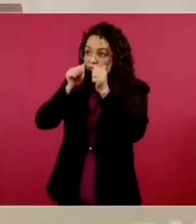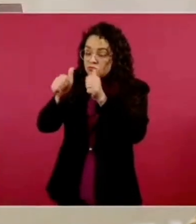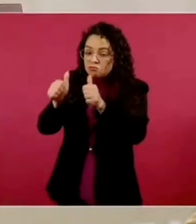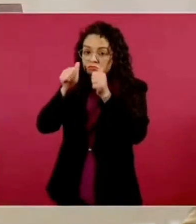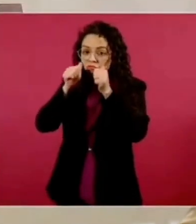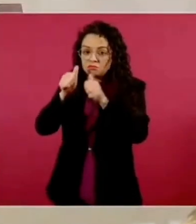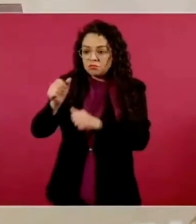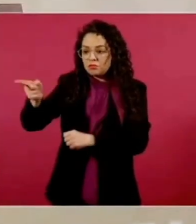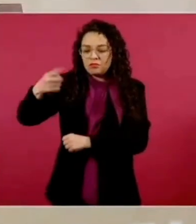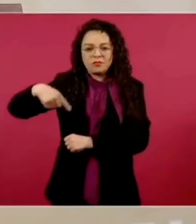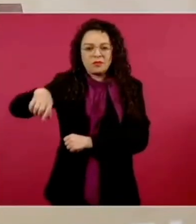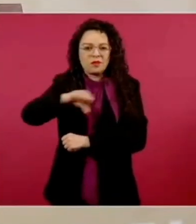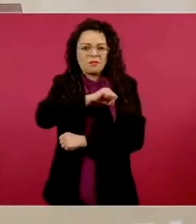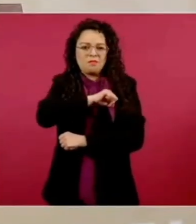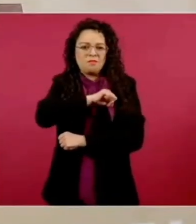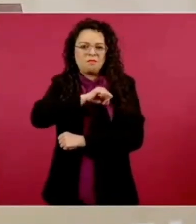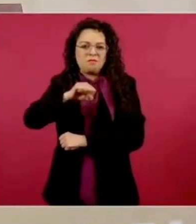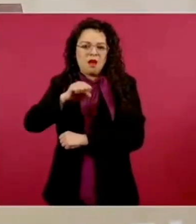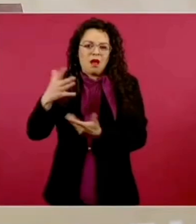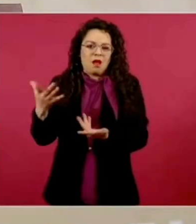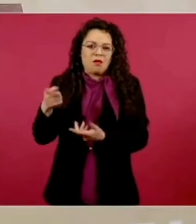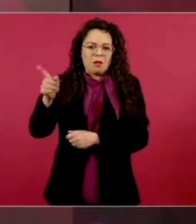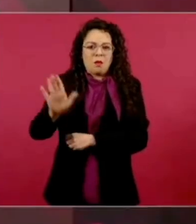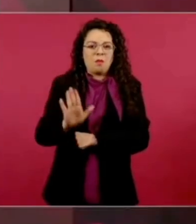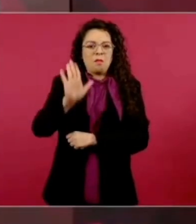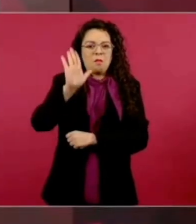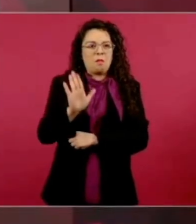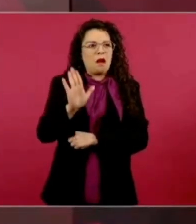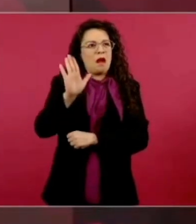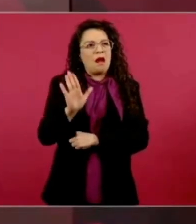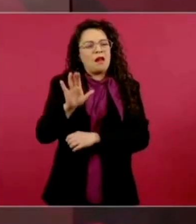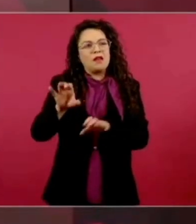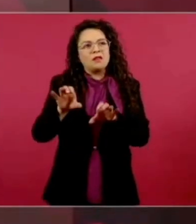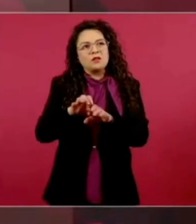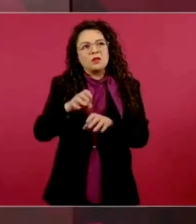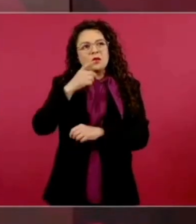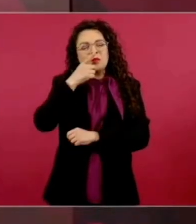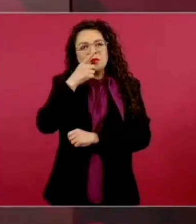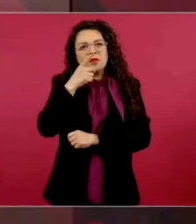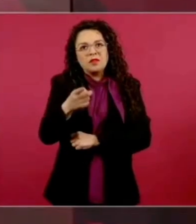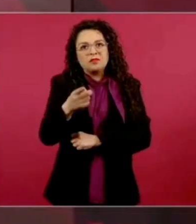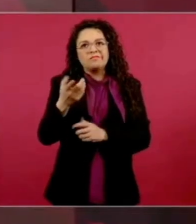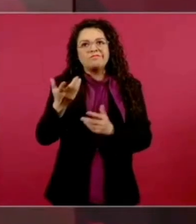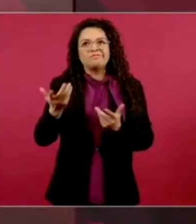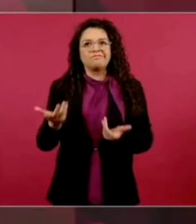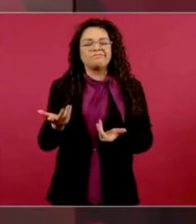Necesitaban que el gobierno, de manera